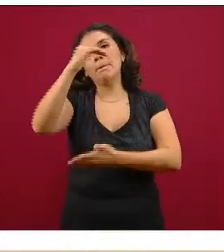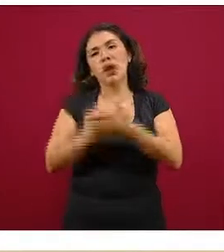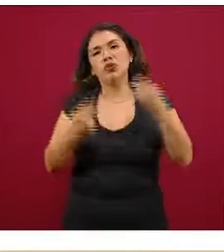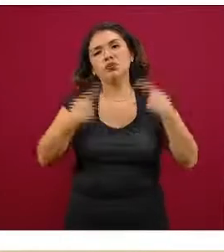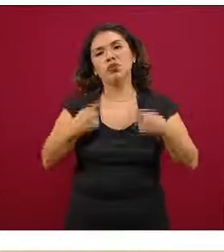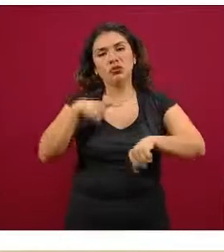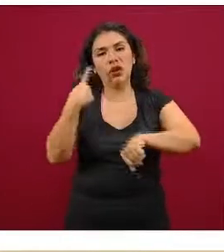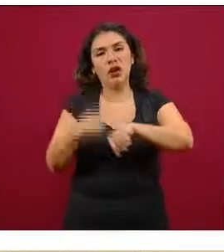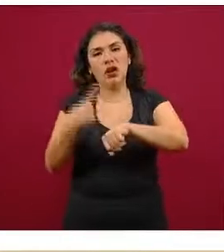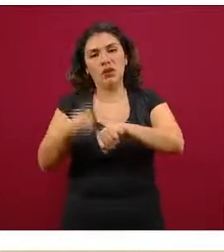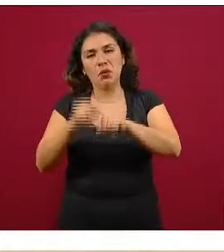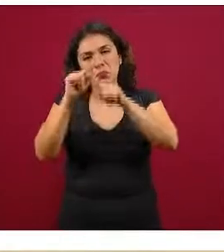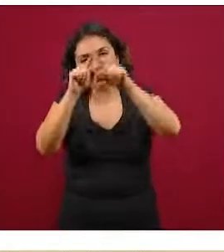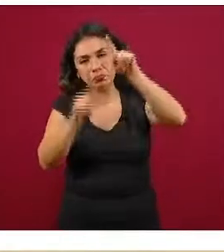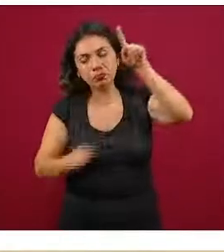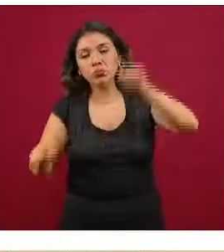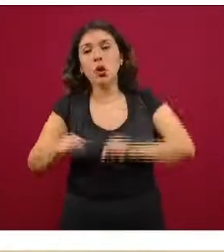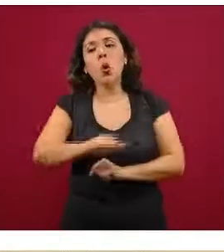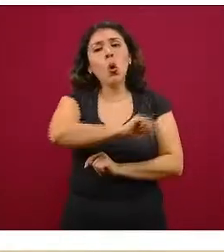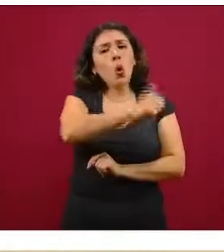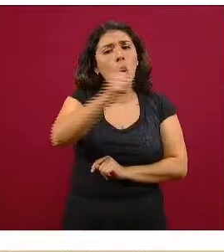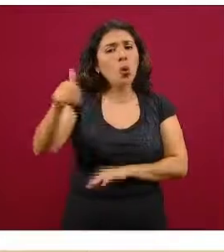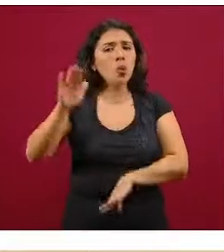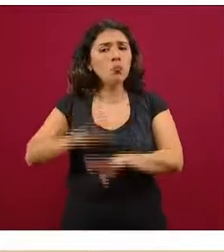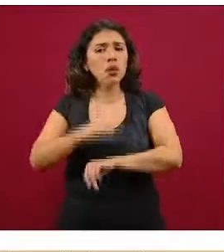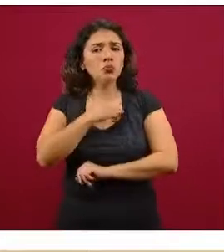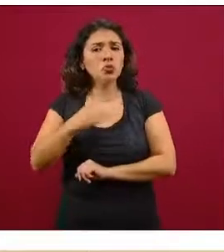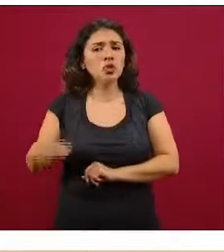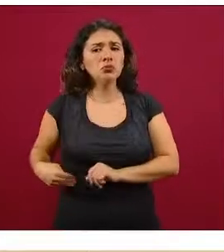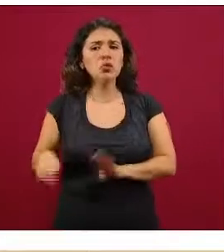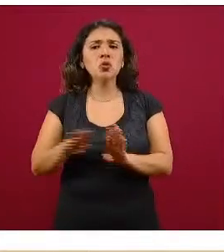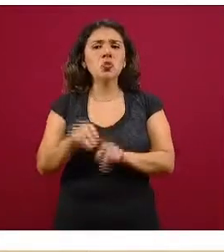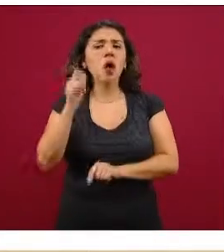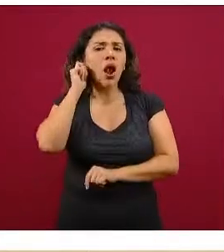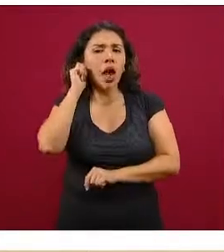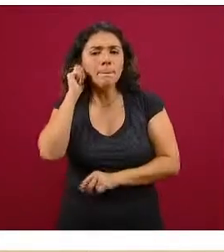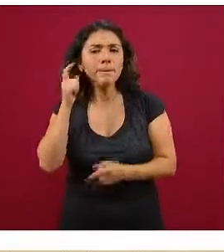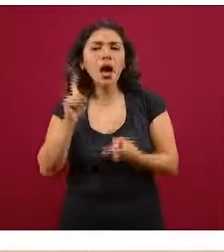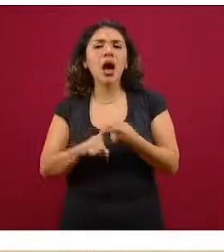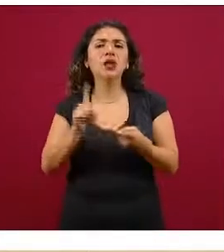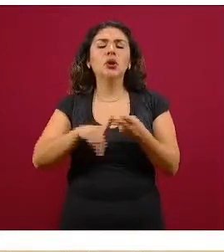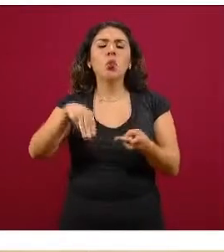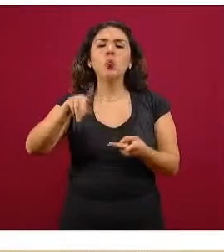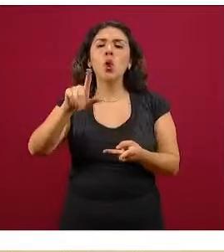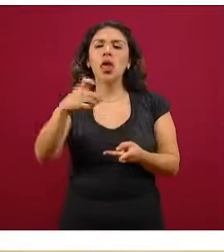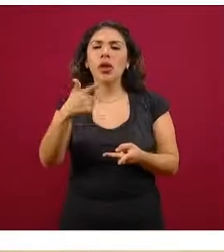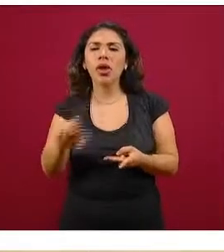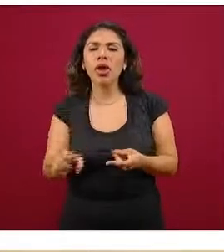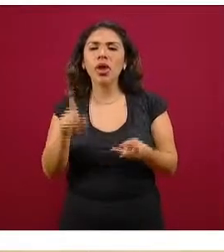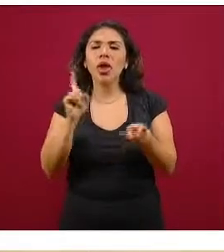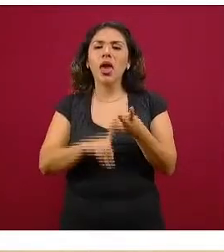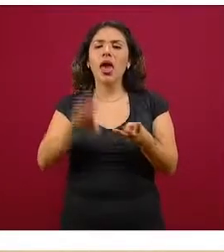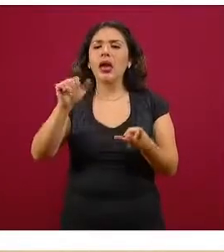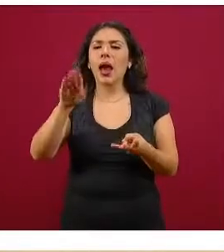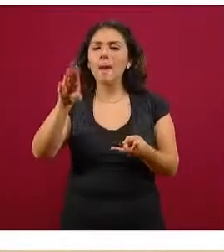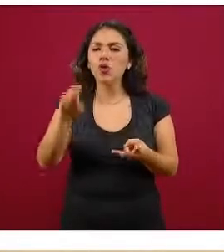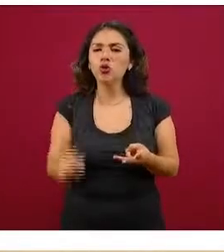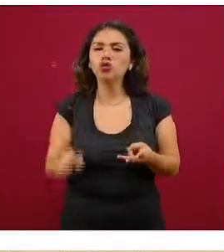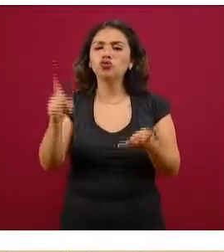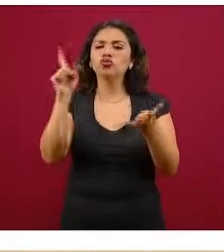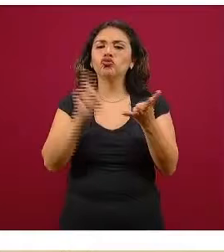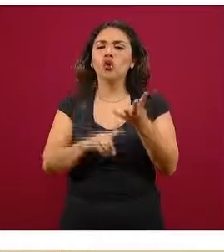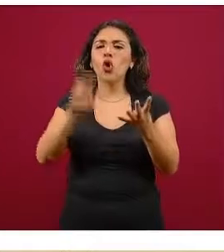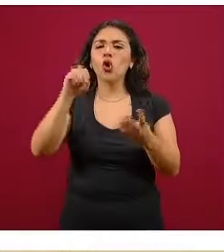una ligera meseta. Todos los demás municipios, como son La Paz, Mulegé, los mismos Cabos que ya mencionábamos